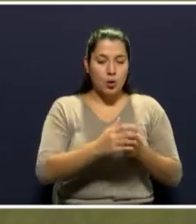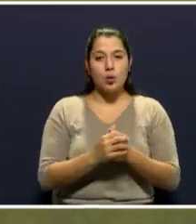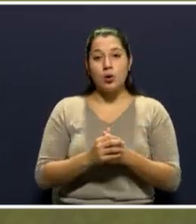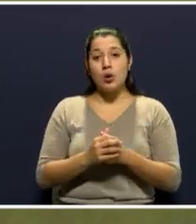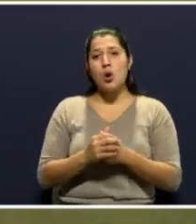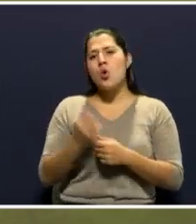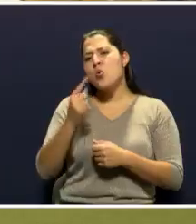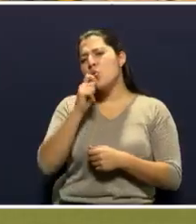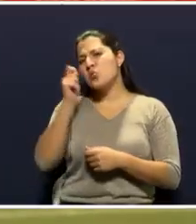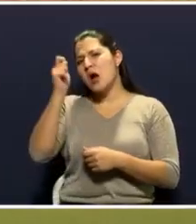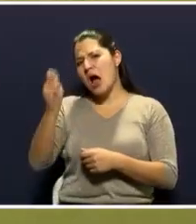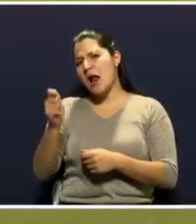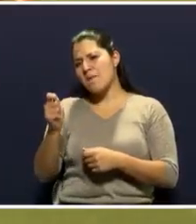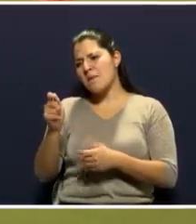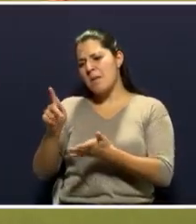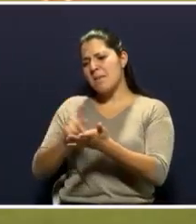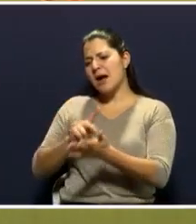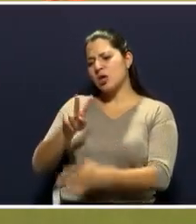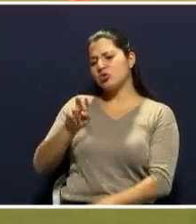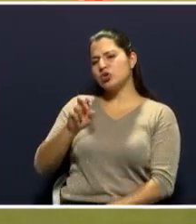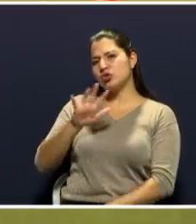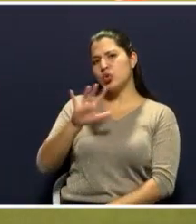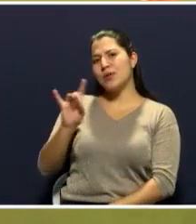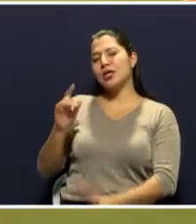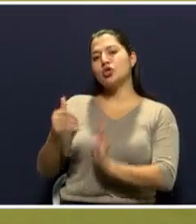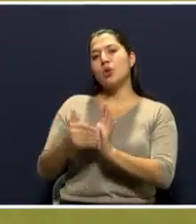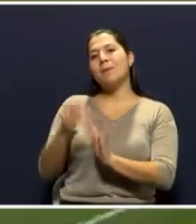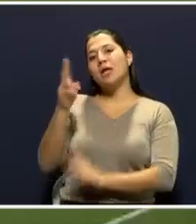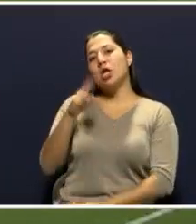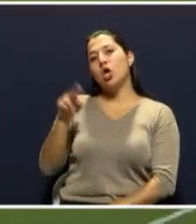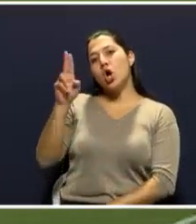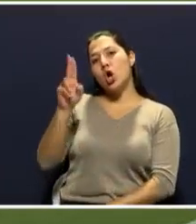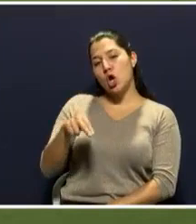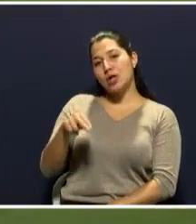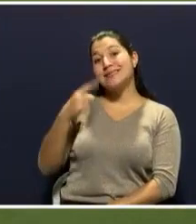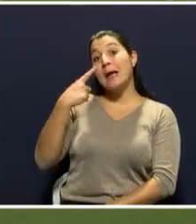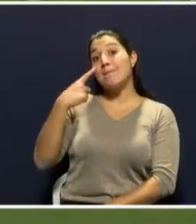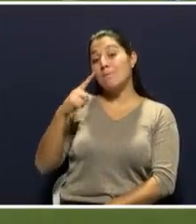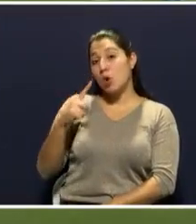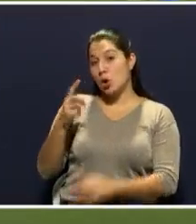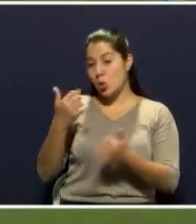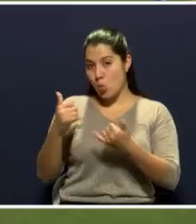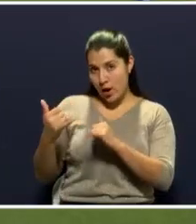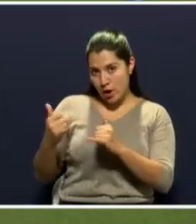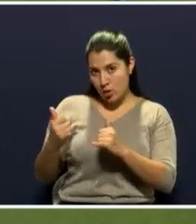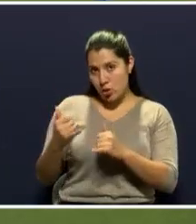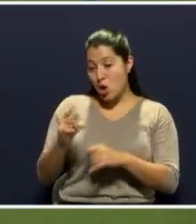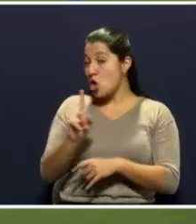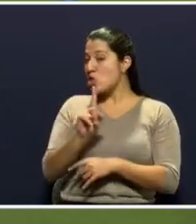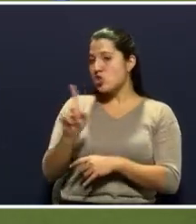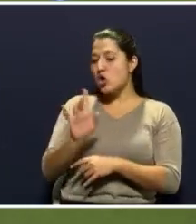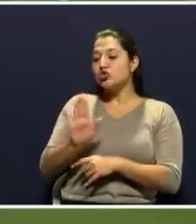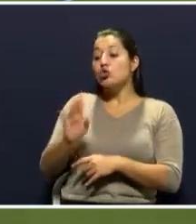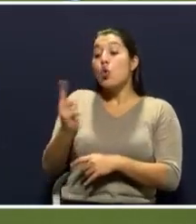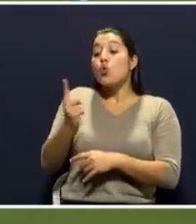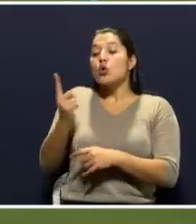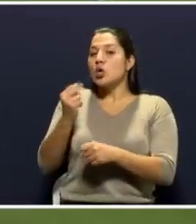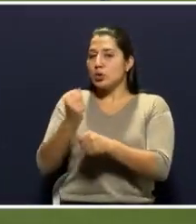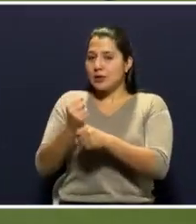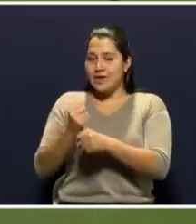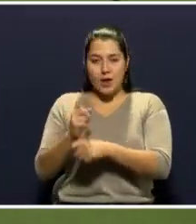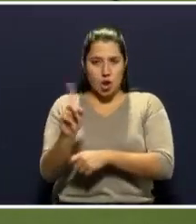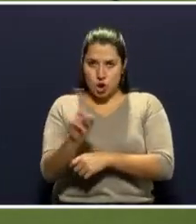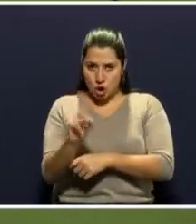gana 258,000 colones. Así que aunque no sea su profesión de oficio, ni sean asalariados de planilla de la Federación de